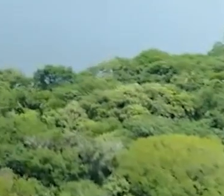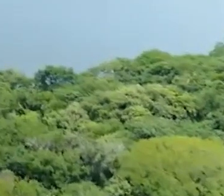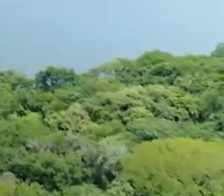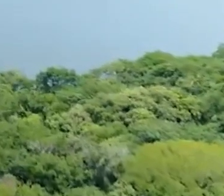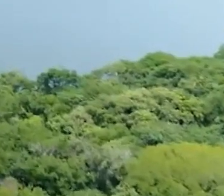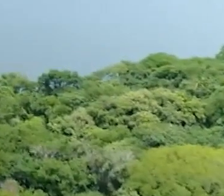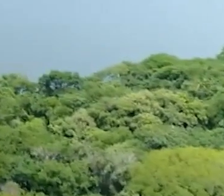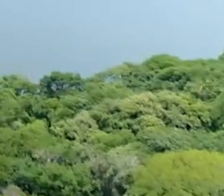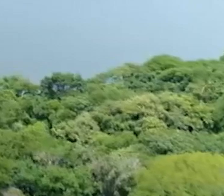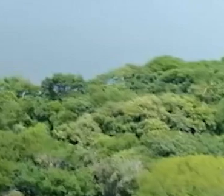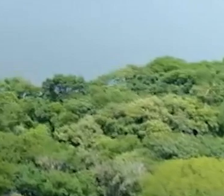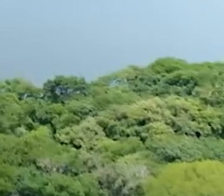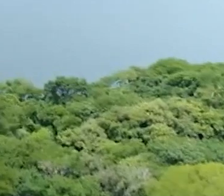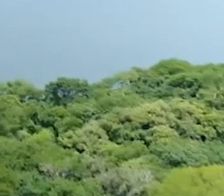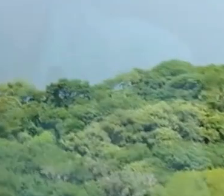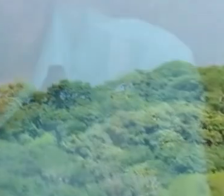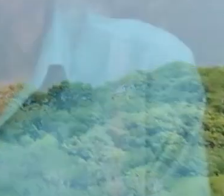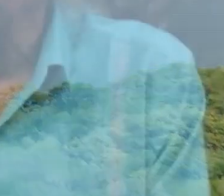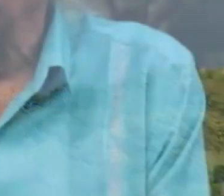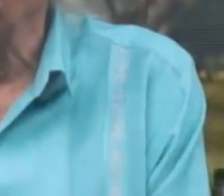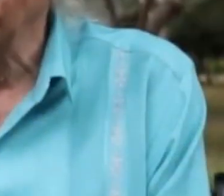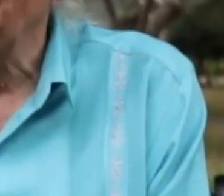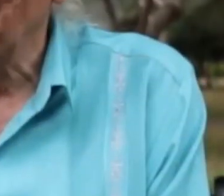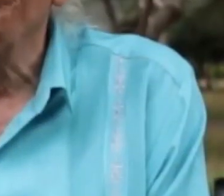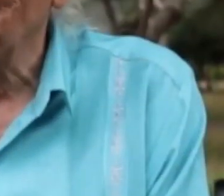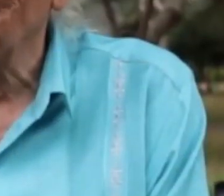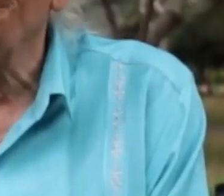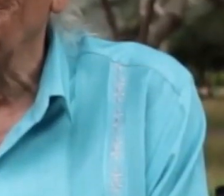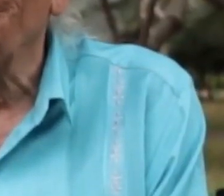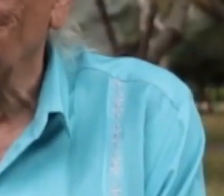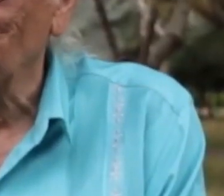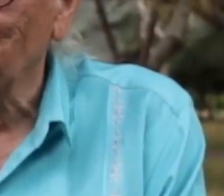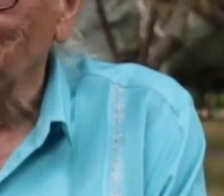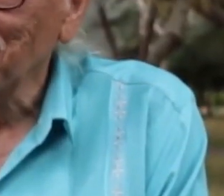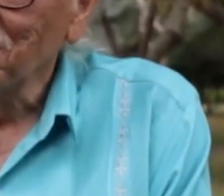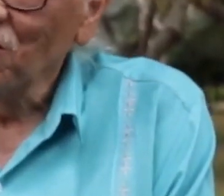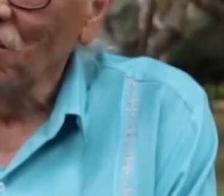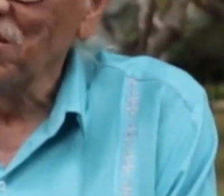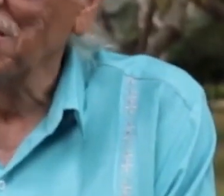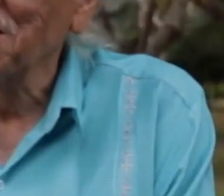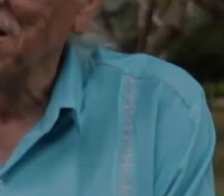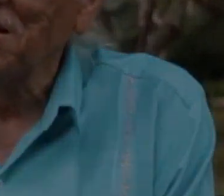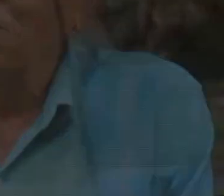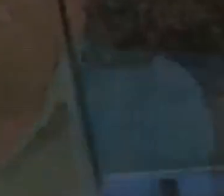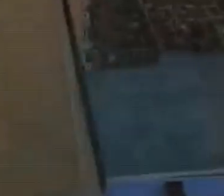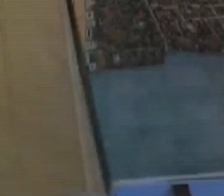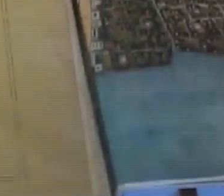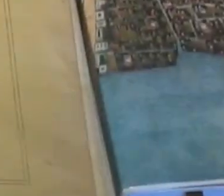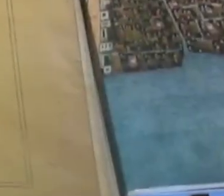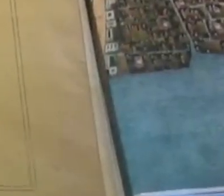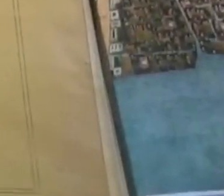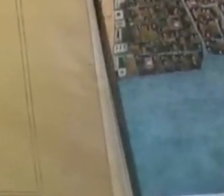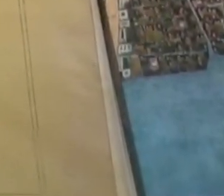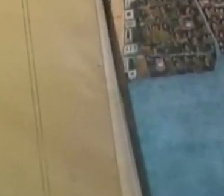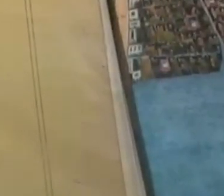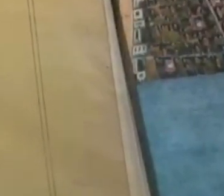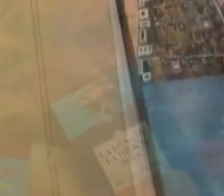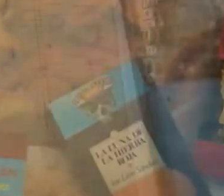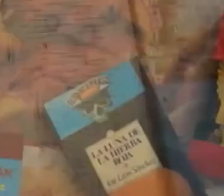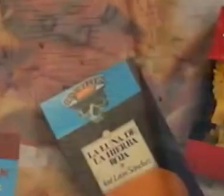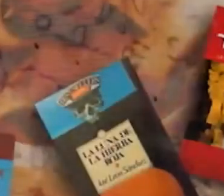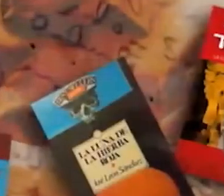dije, maestro, yo quiero escribir un libro sobre México. Yo quiero contar los que perdieron la guerra, o sea, la gloria de los vencidos. Una